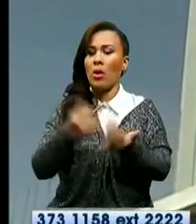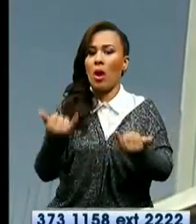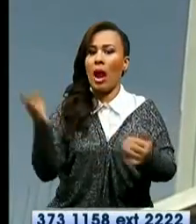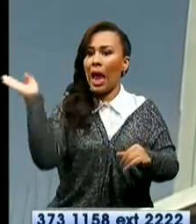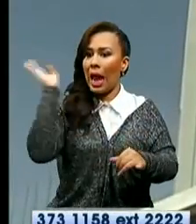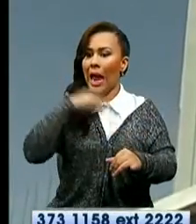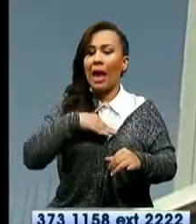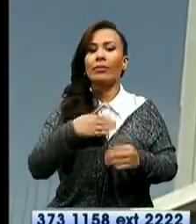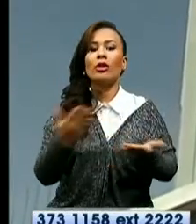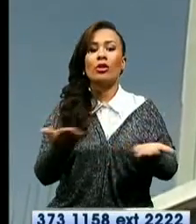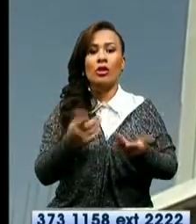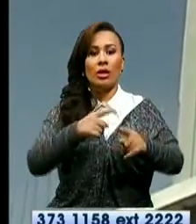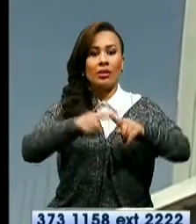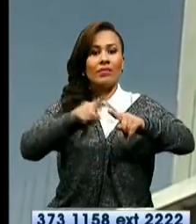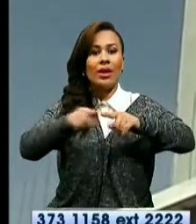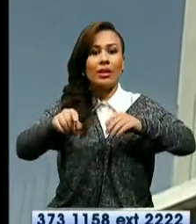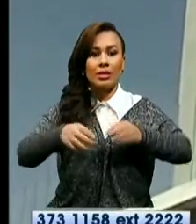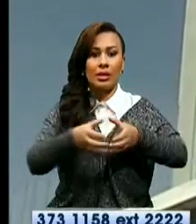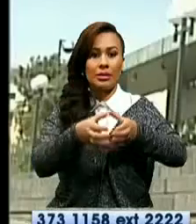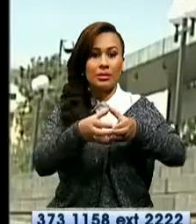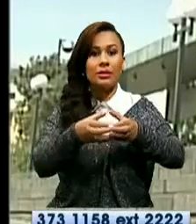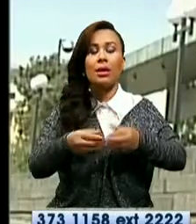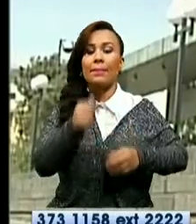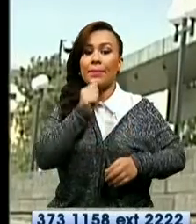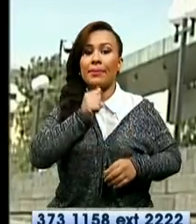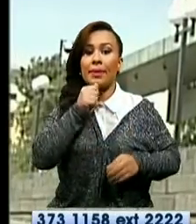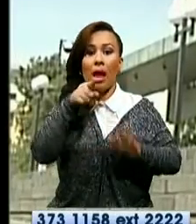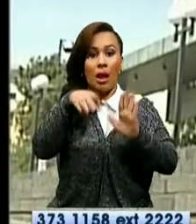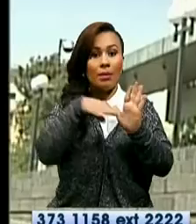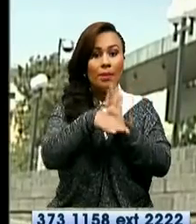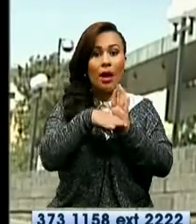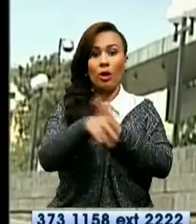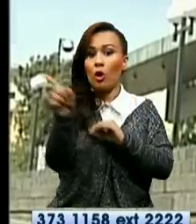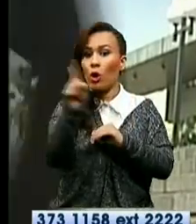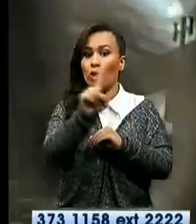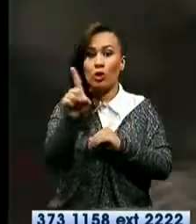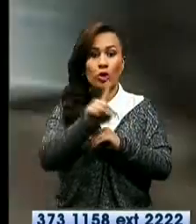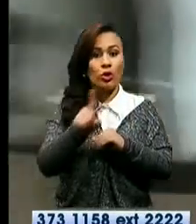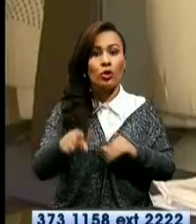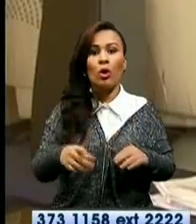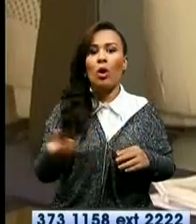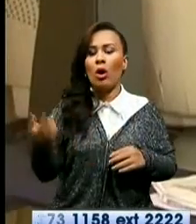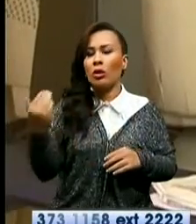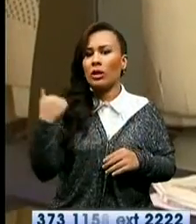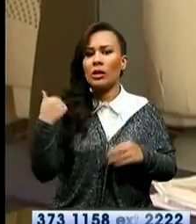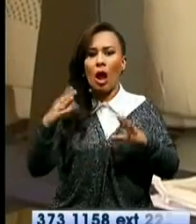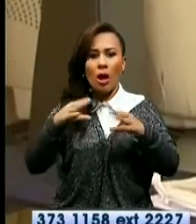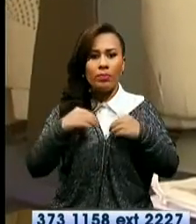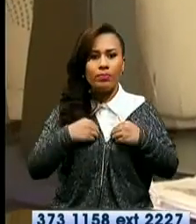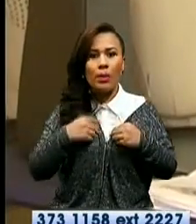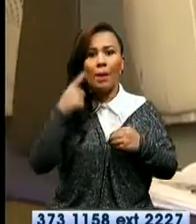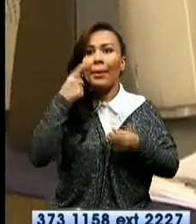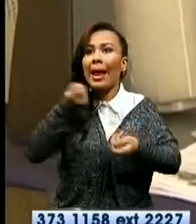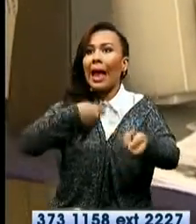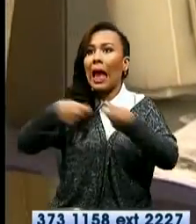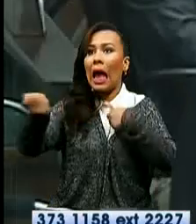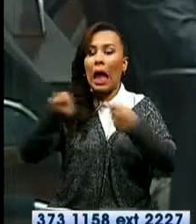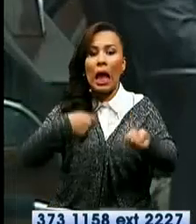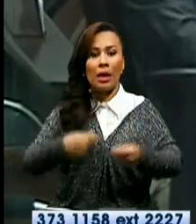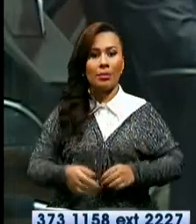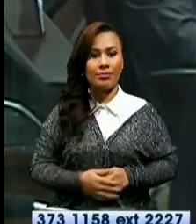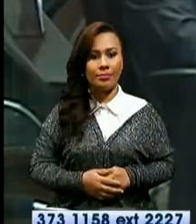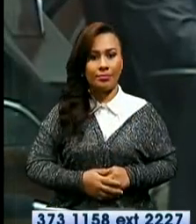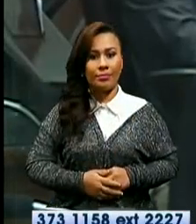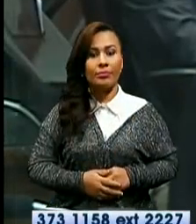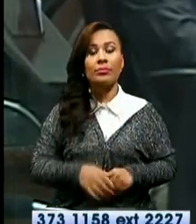en las entidades financieras privadas. El Banco Central no estará sujeto a las restricciones para la emisión de dinero electrónico.